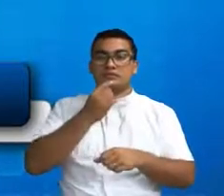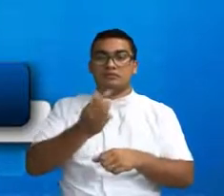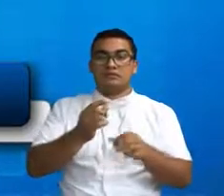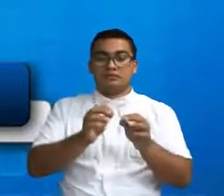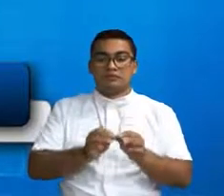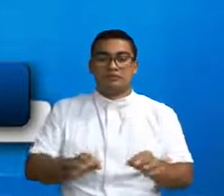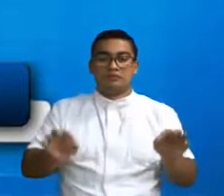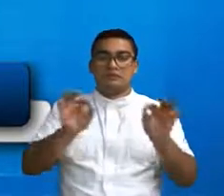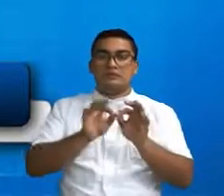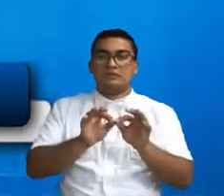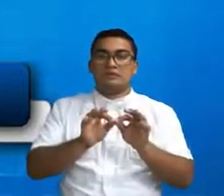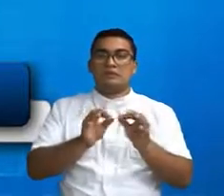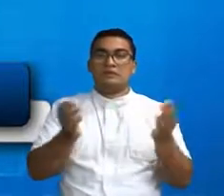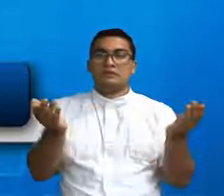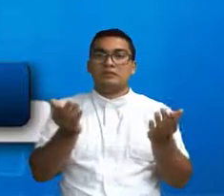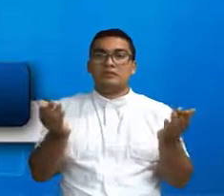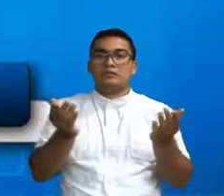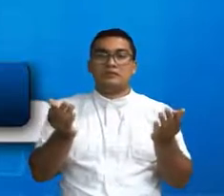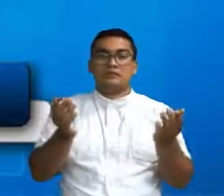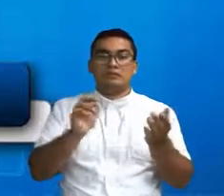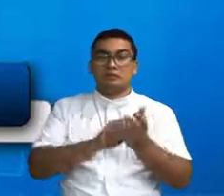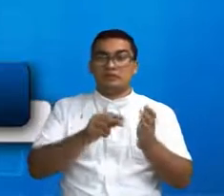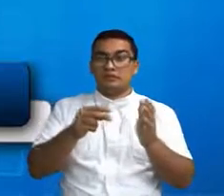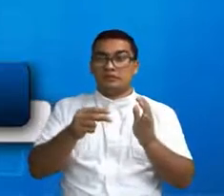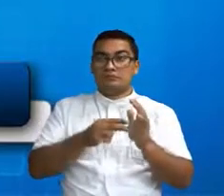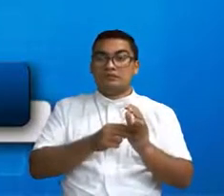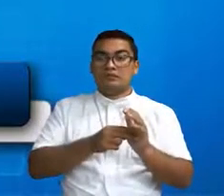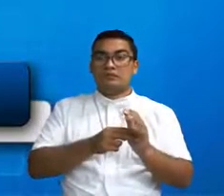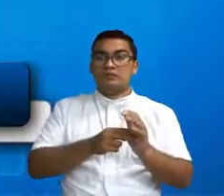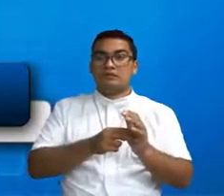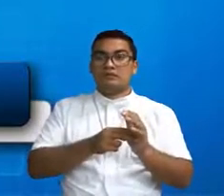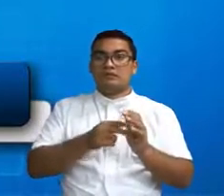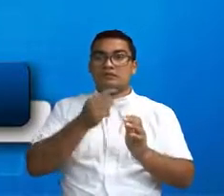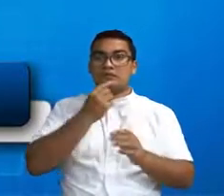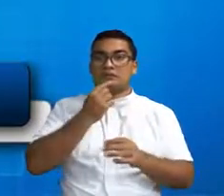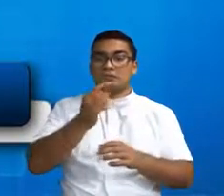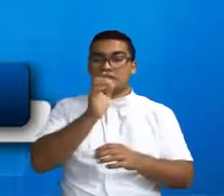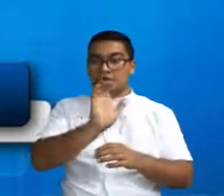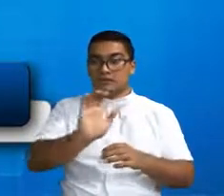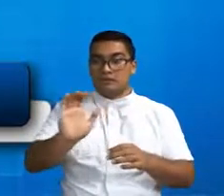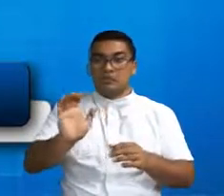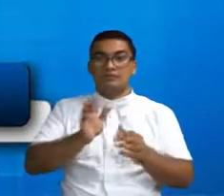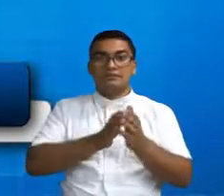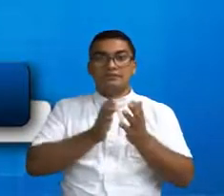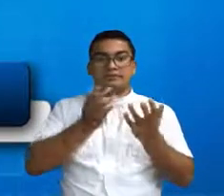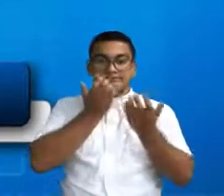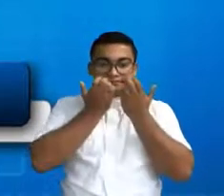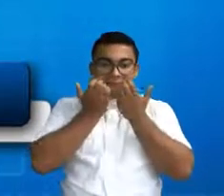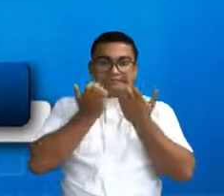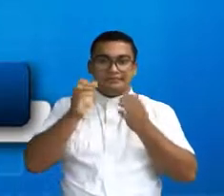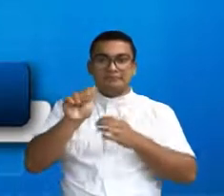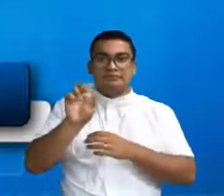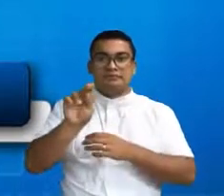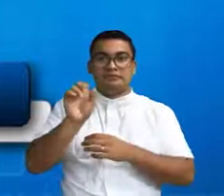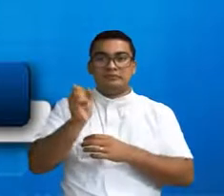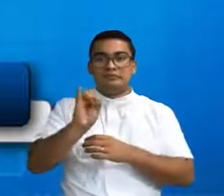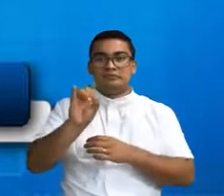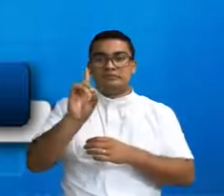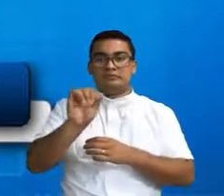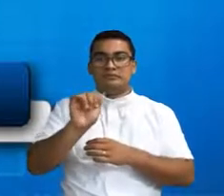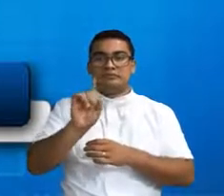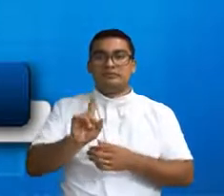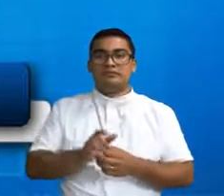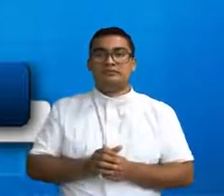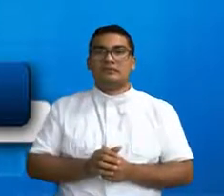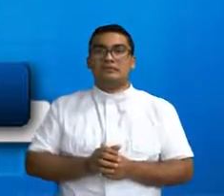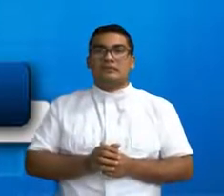identificar de una manera más amplia que el niño está padeciendo de ansiedad. Uh-huh. Ahora ya hablando de